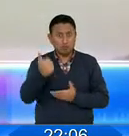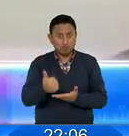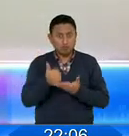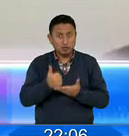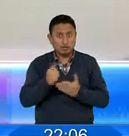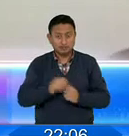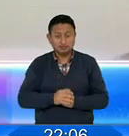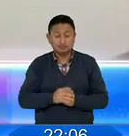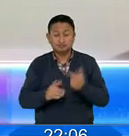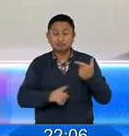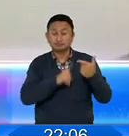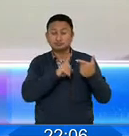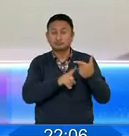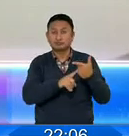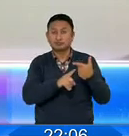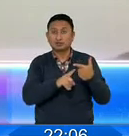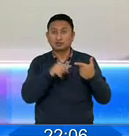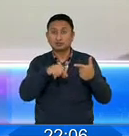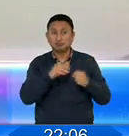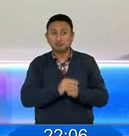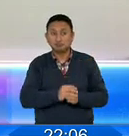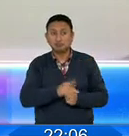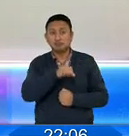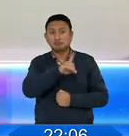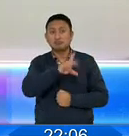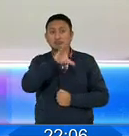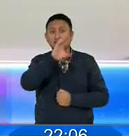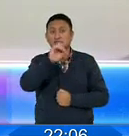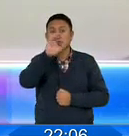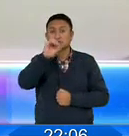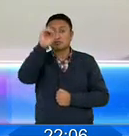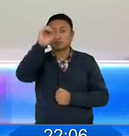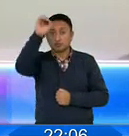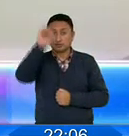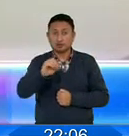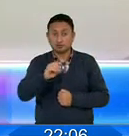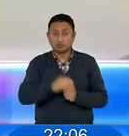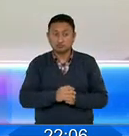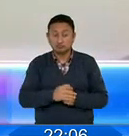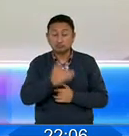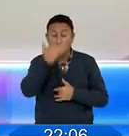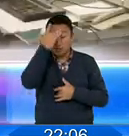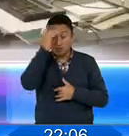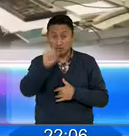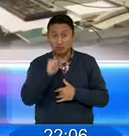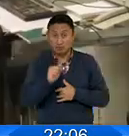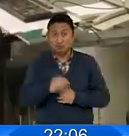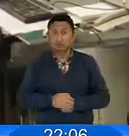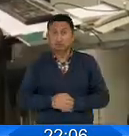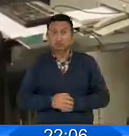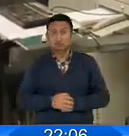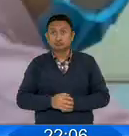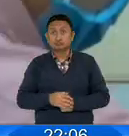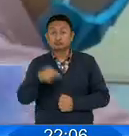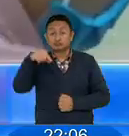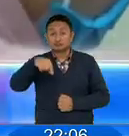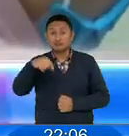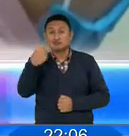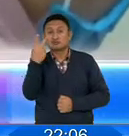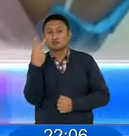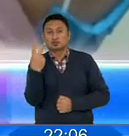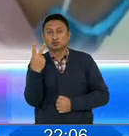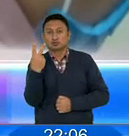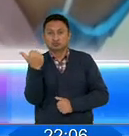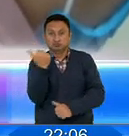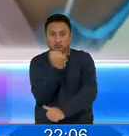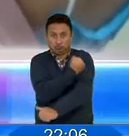y por otra parte es alrededor de 100% frente a la enfermedad grave. Son dos dosis de este tipo de vacuna que se